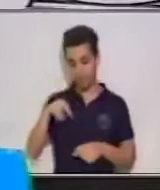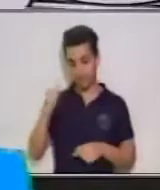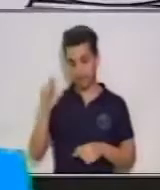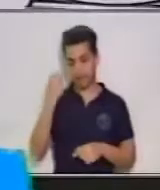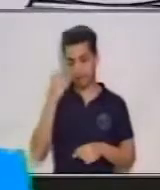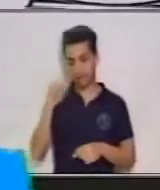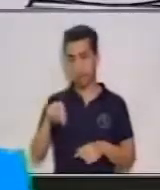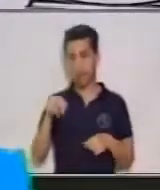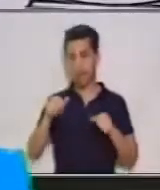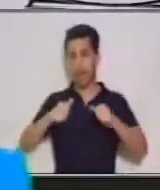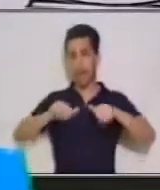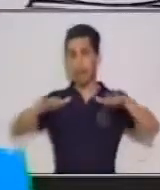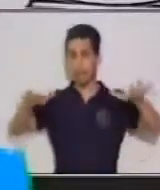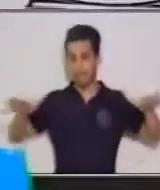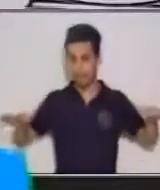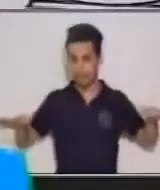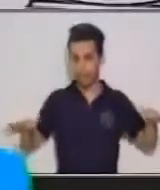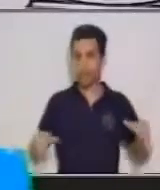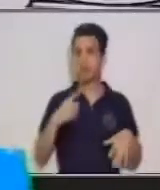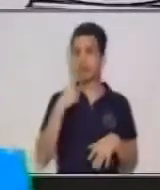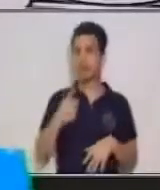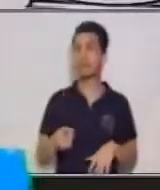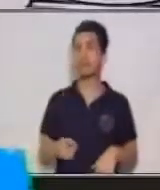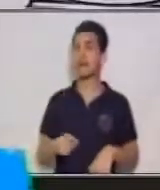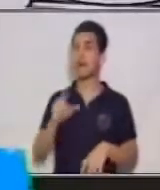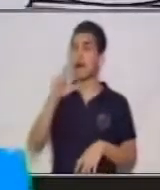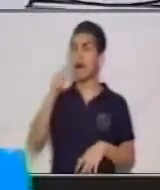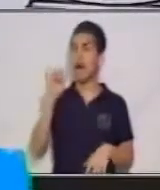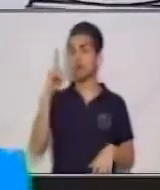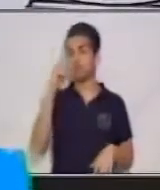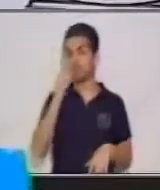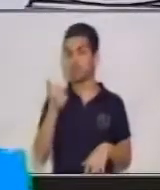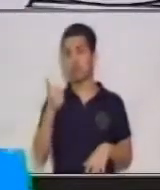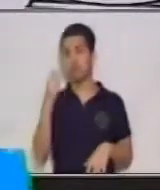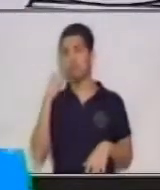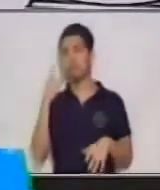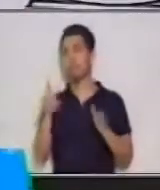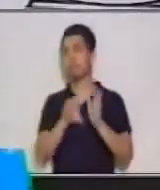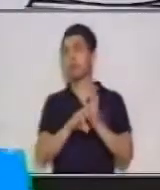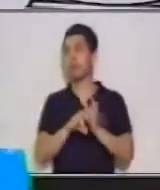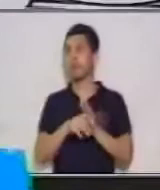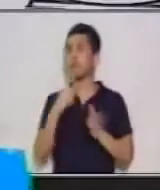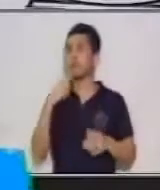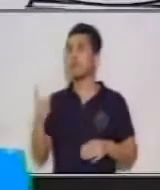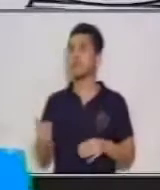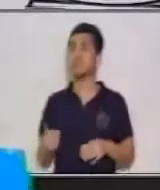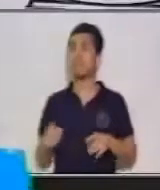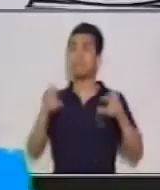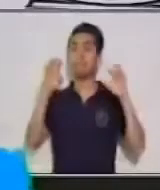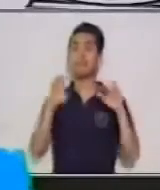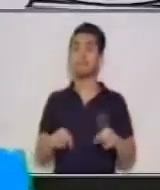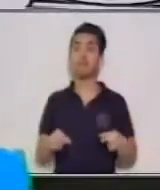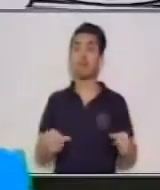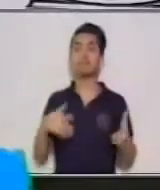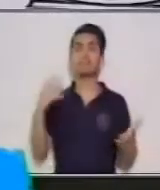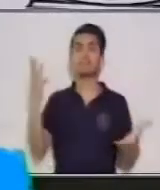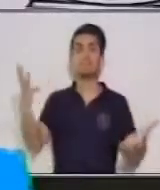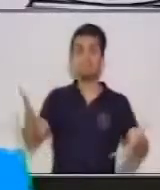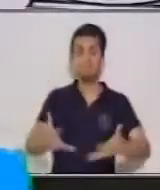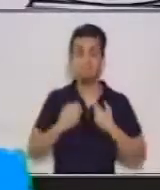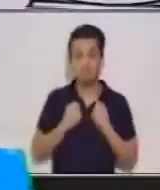leímos anteriormente, nos hablaba de algunas causas. Por ejemplo, la primera causa es que los humanos abusan de la